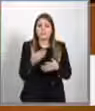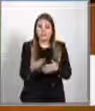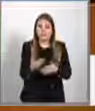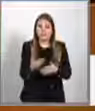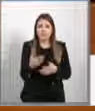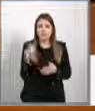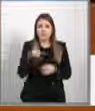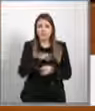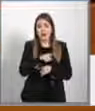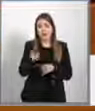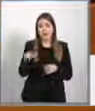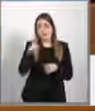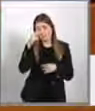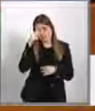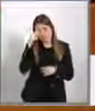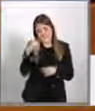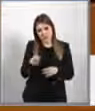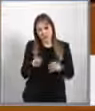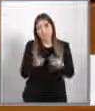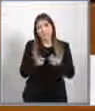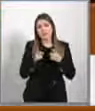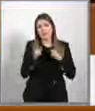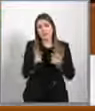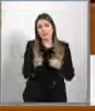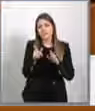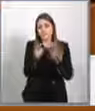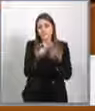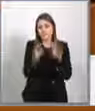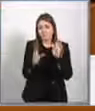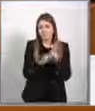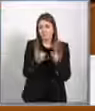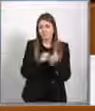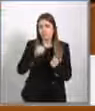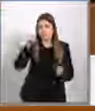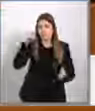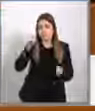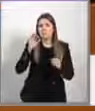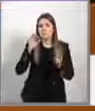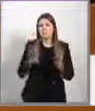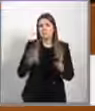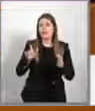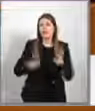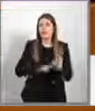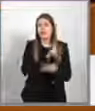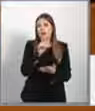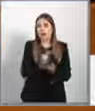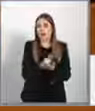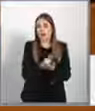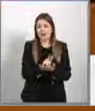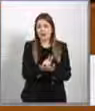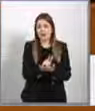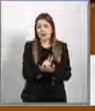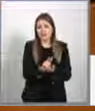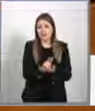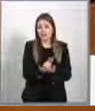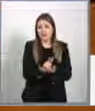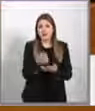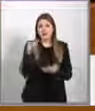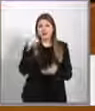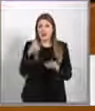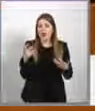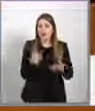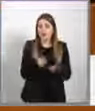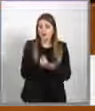Estado mexicano el andamiaje constitucional, legal, el diseño institucional para garantizar